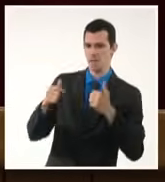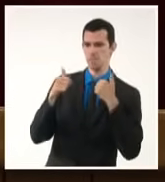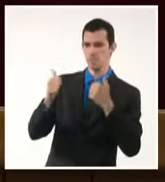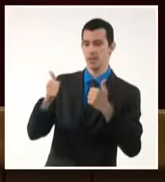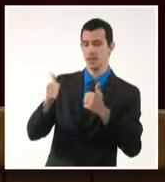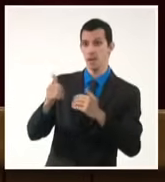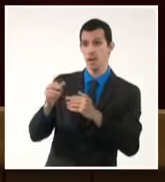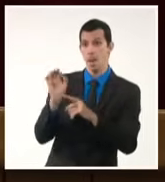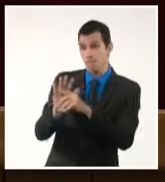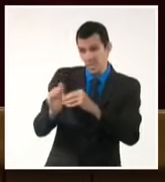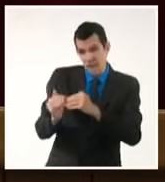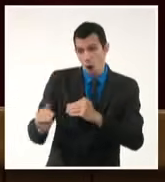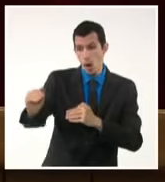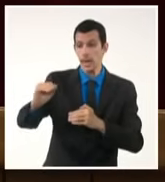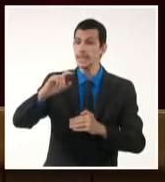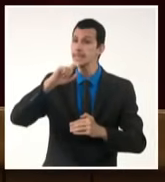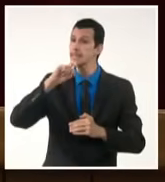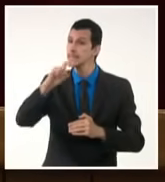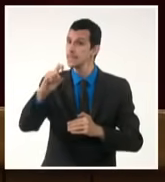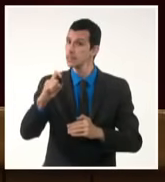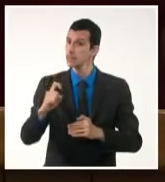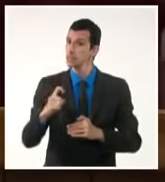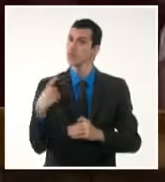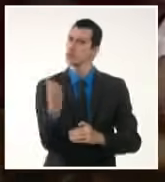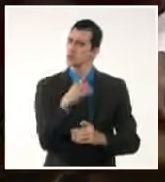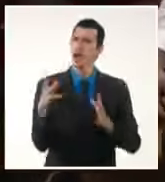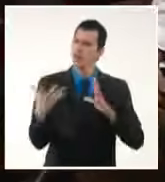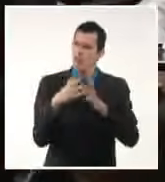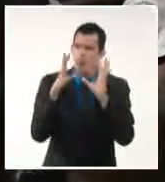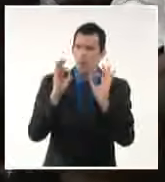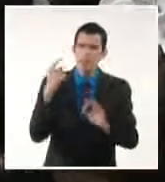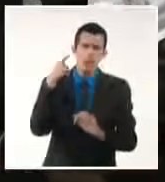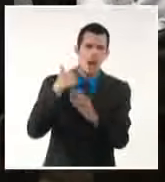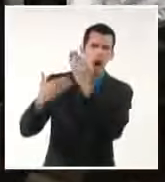actuaremos los continuadores de la revolución.